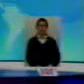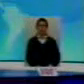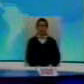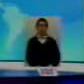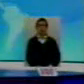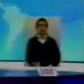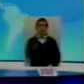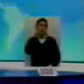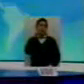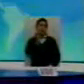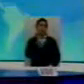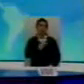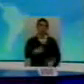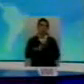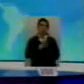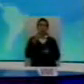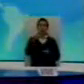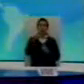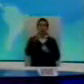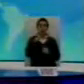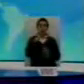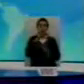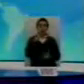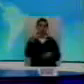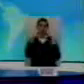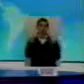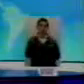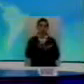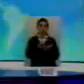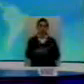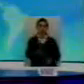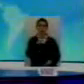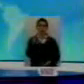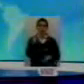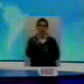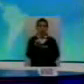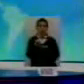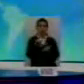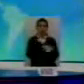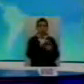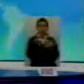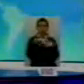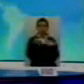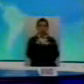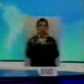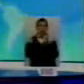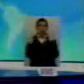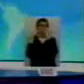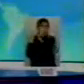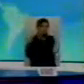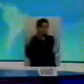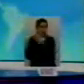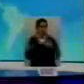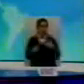Y Evo Morales ha anunciado que hasta el año 2020 prevé invertir más de 50 mil millones de dólares. También tiene la esperanza de que los